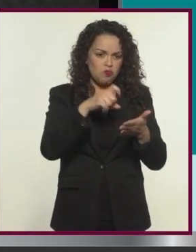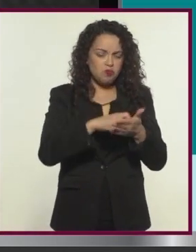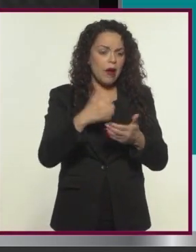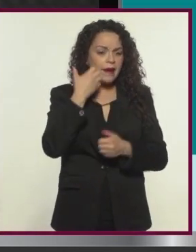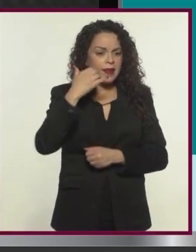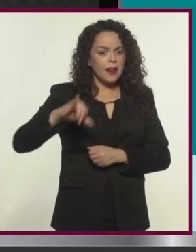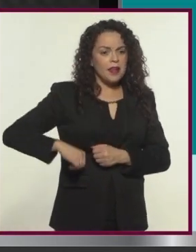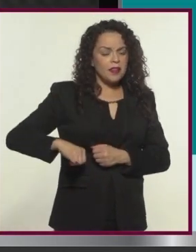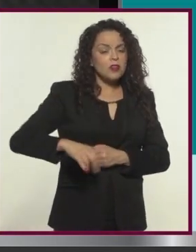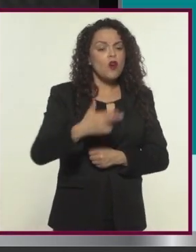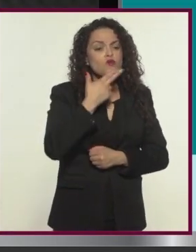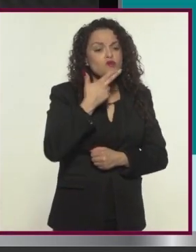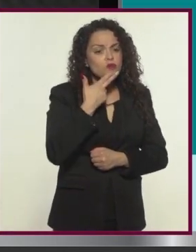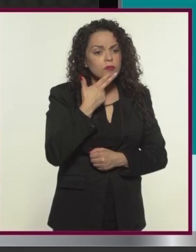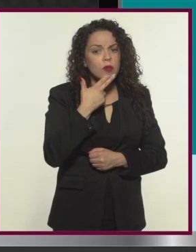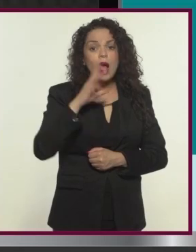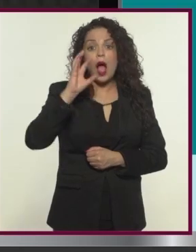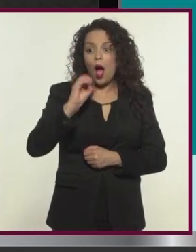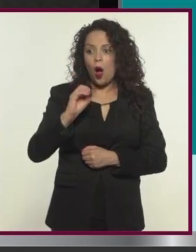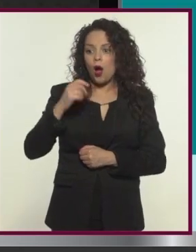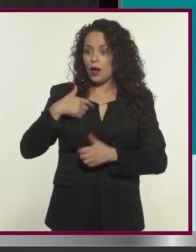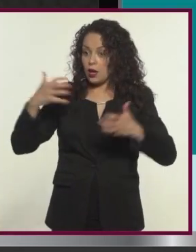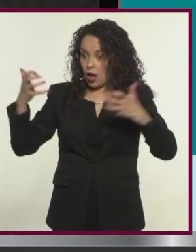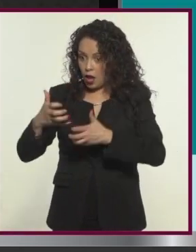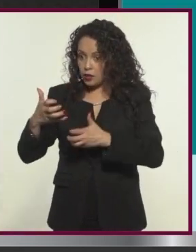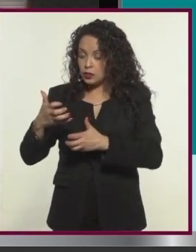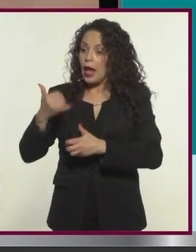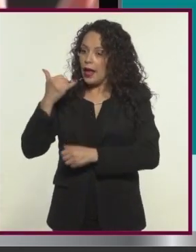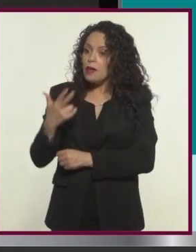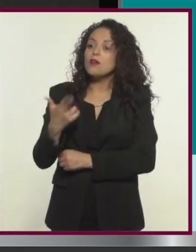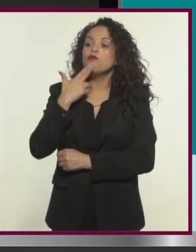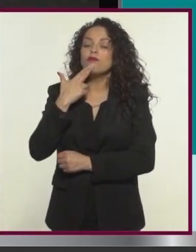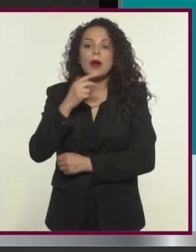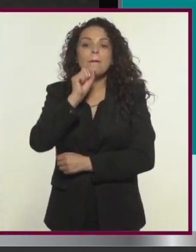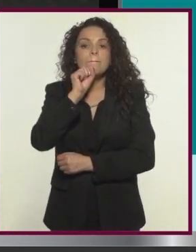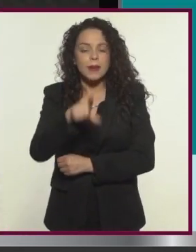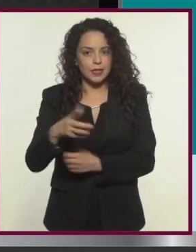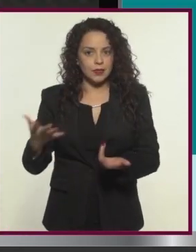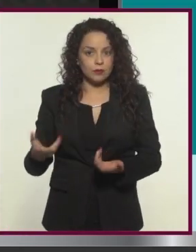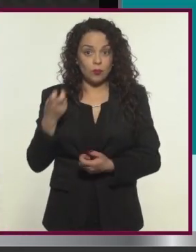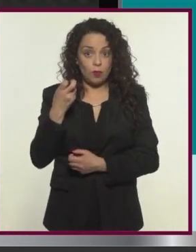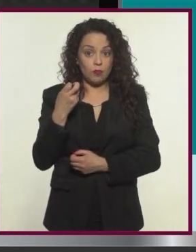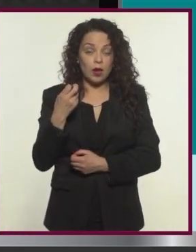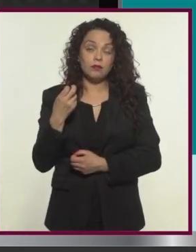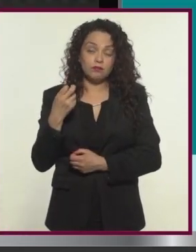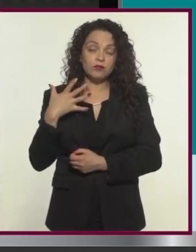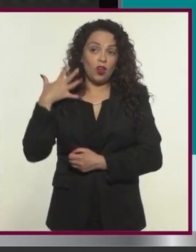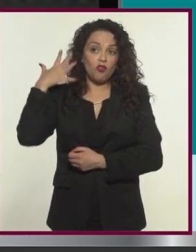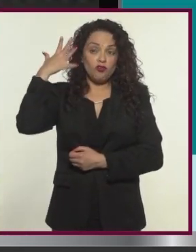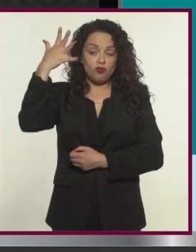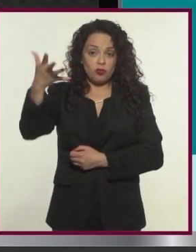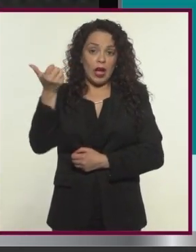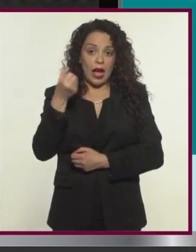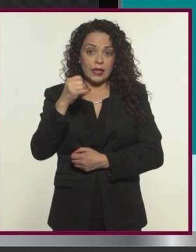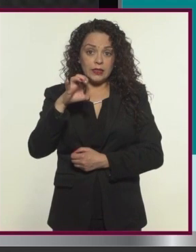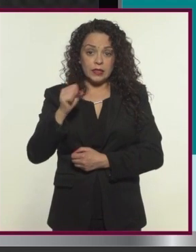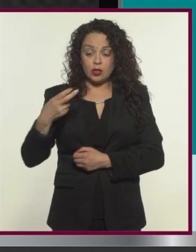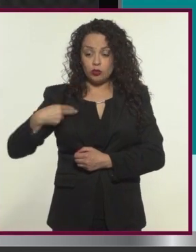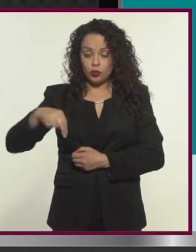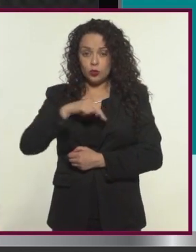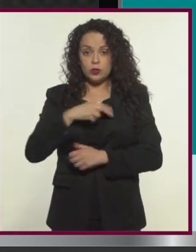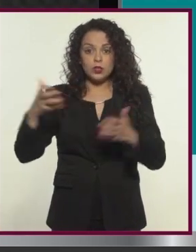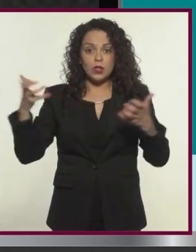consumidores de algo a ser consumidores y creadores. Entonces, bueno, por ahí ya también se está hablando de que para allá vamos, ¿no? Para un mundo en el